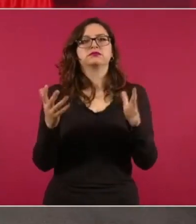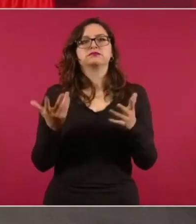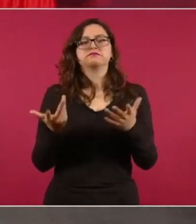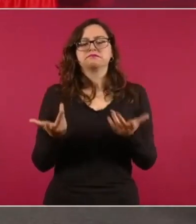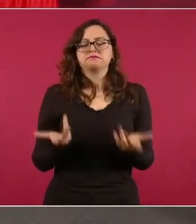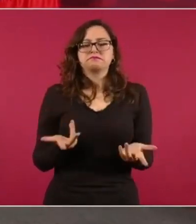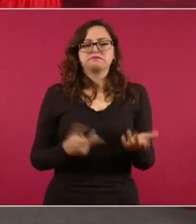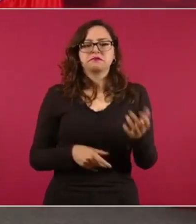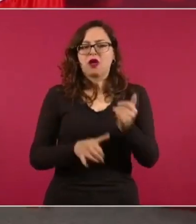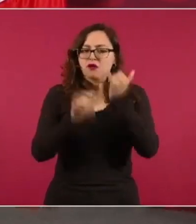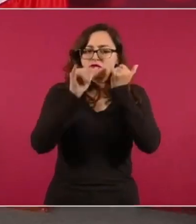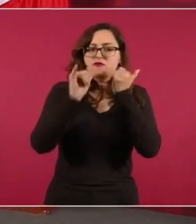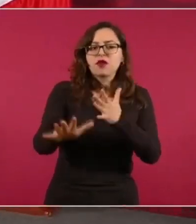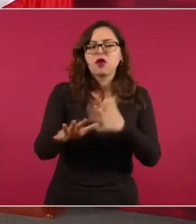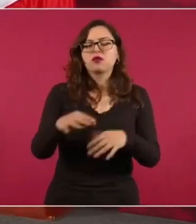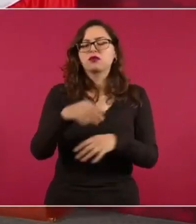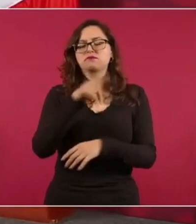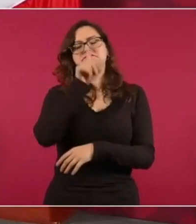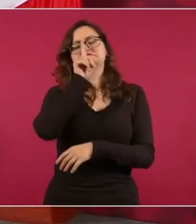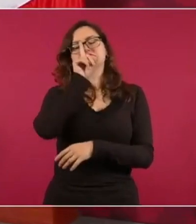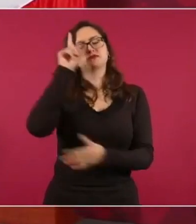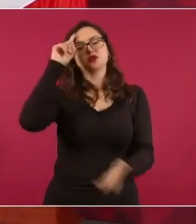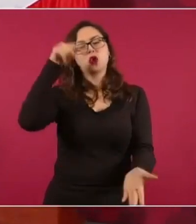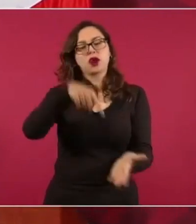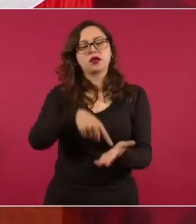que no va a haber fraude.